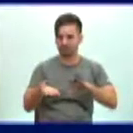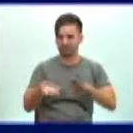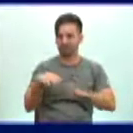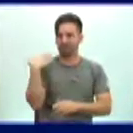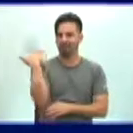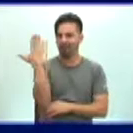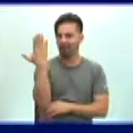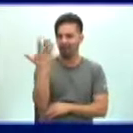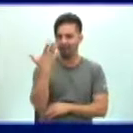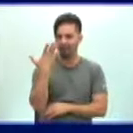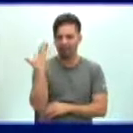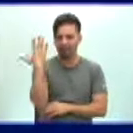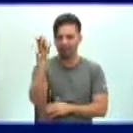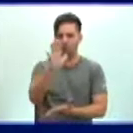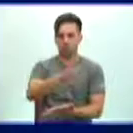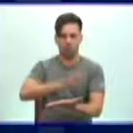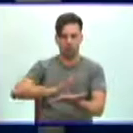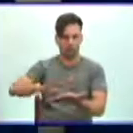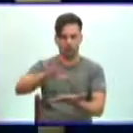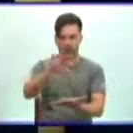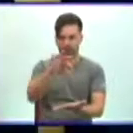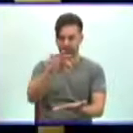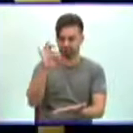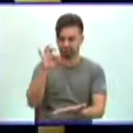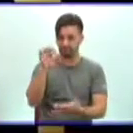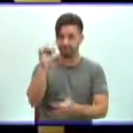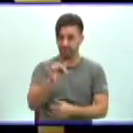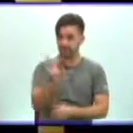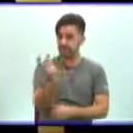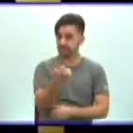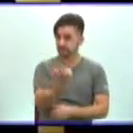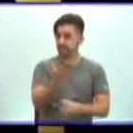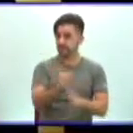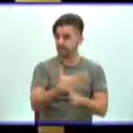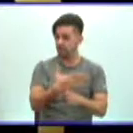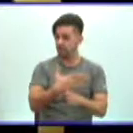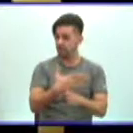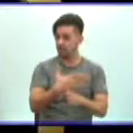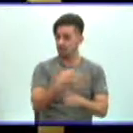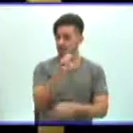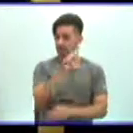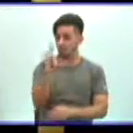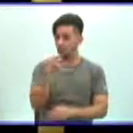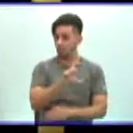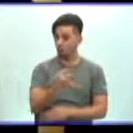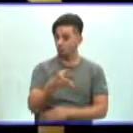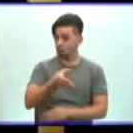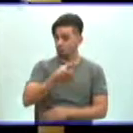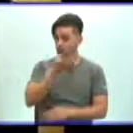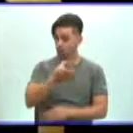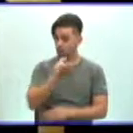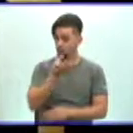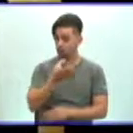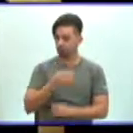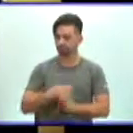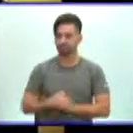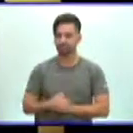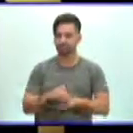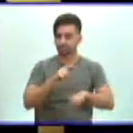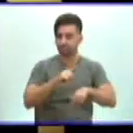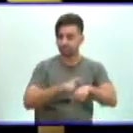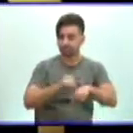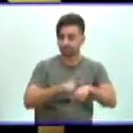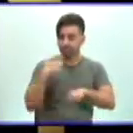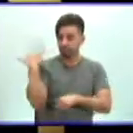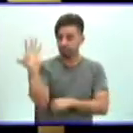diferencia entre estos dos conceptos que se establecen como tiempo atmosférico y clima. Por